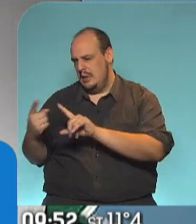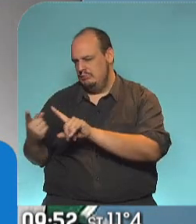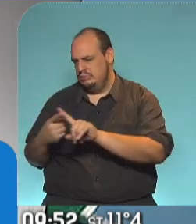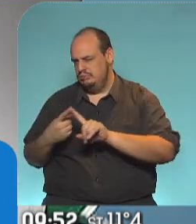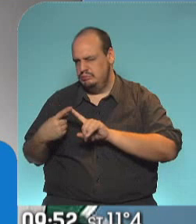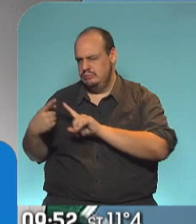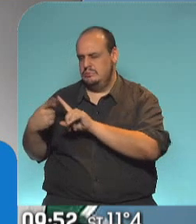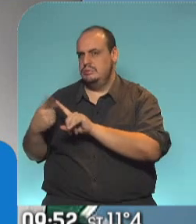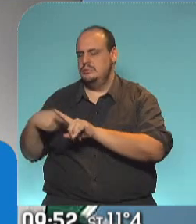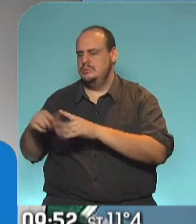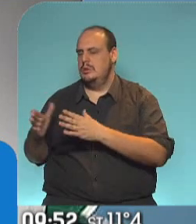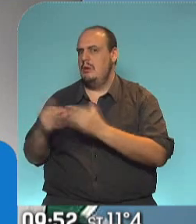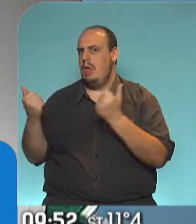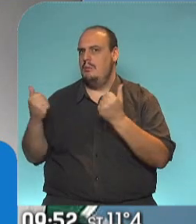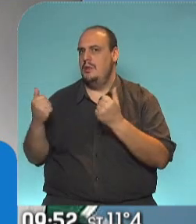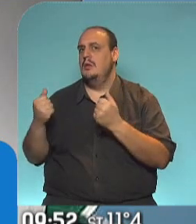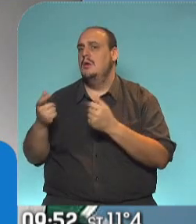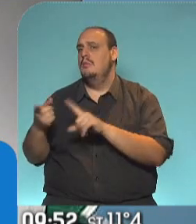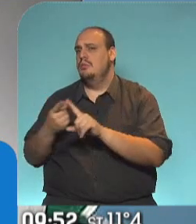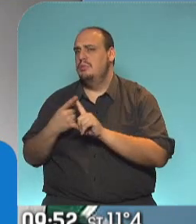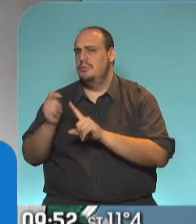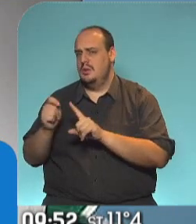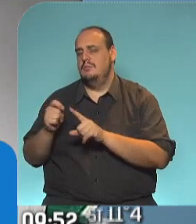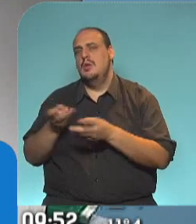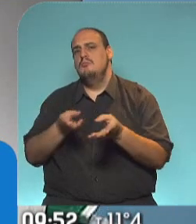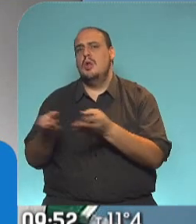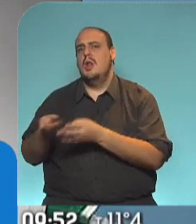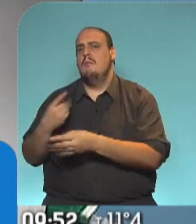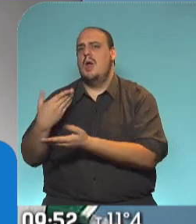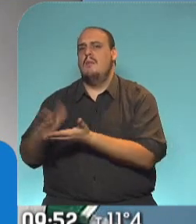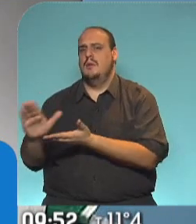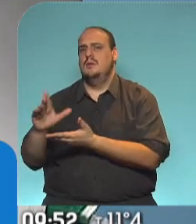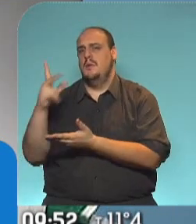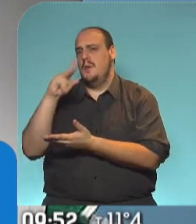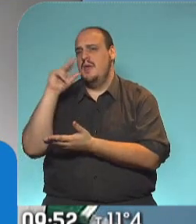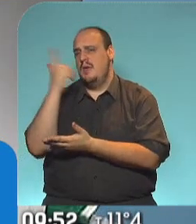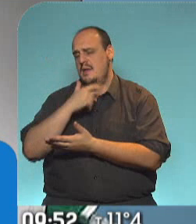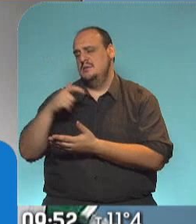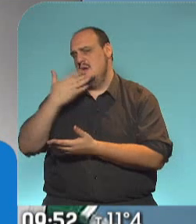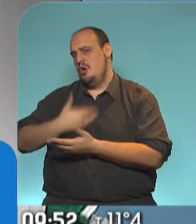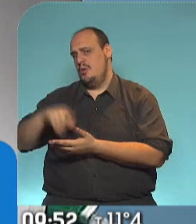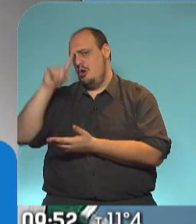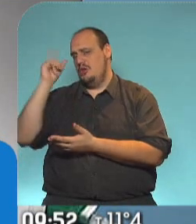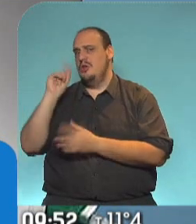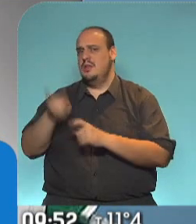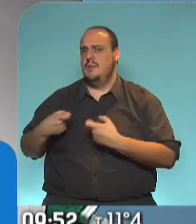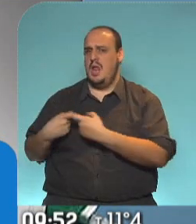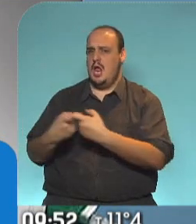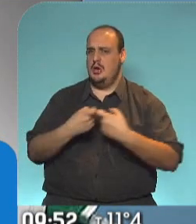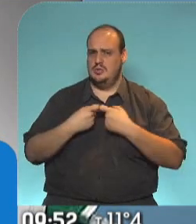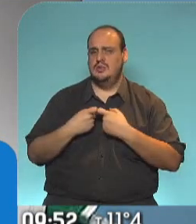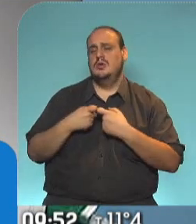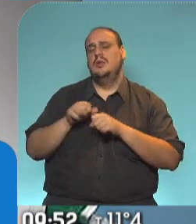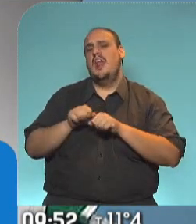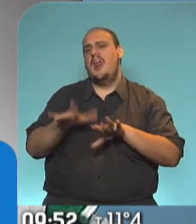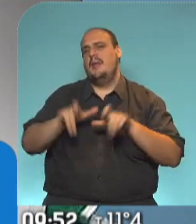hecho con muchísima velocidad entre los programas provinciales de vih el nivel nacional y las organizaciones especialmente la red de personas con vih